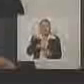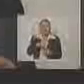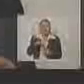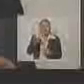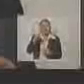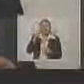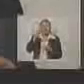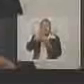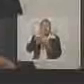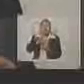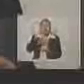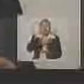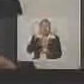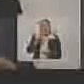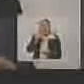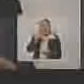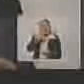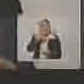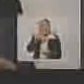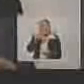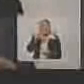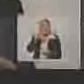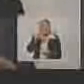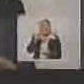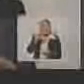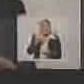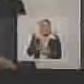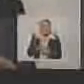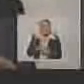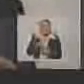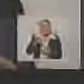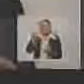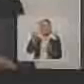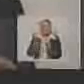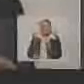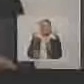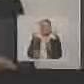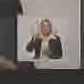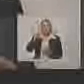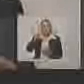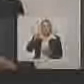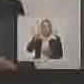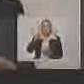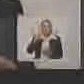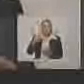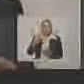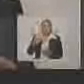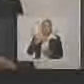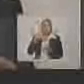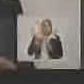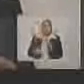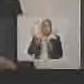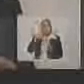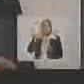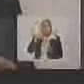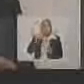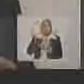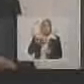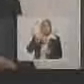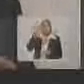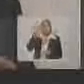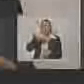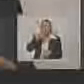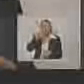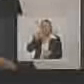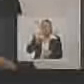olvido. Y apuesta que se te olvida a ti, vecino, la falta de agua. Esa falta de agua que está careciendo ya en 16 colonias como Américas